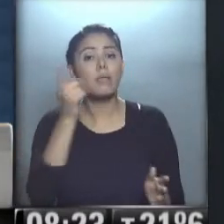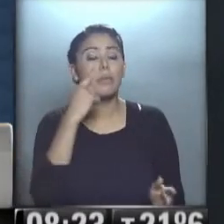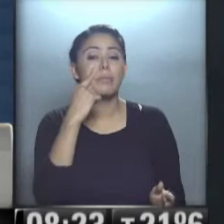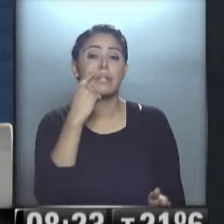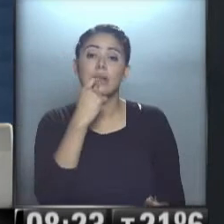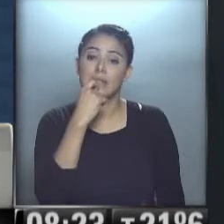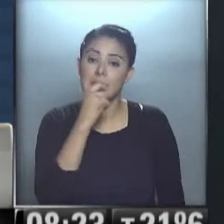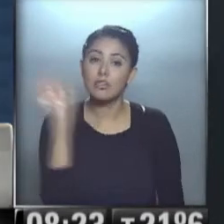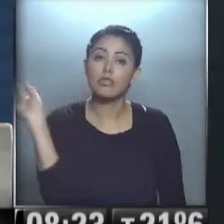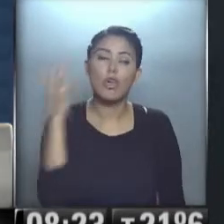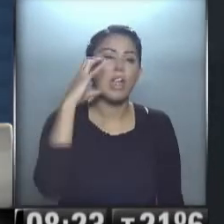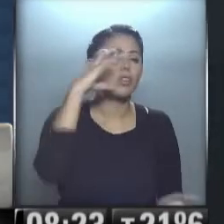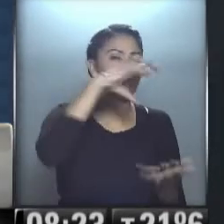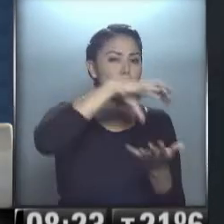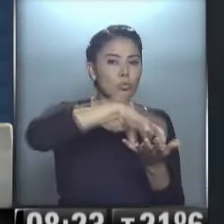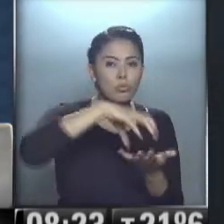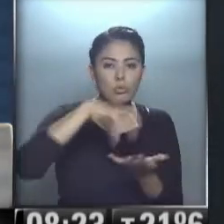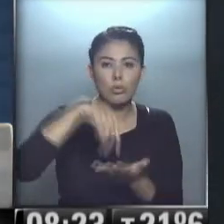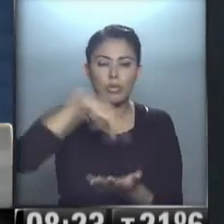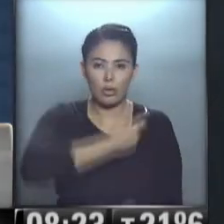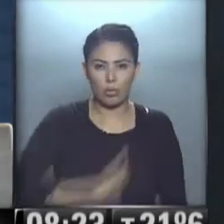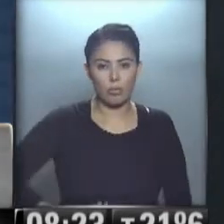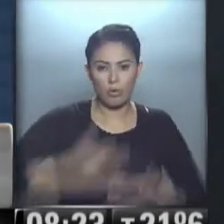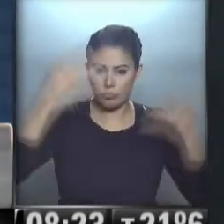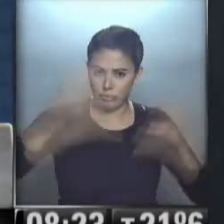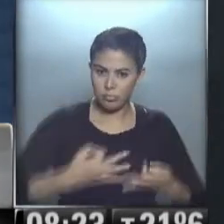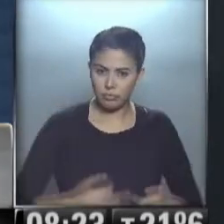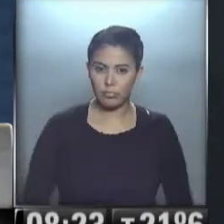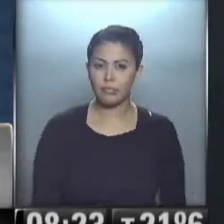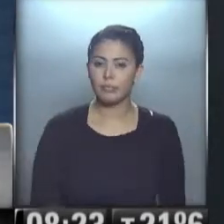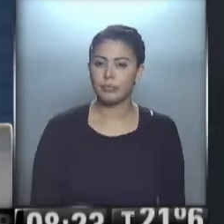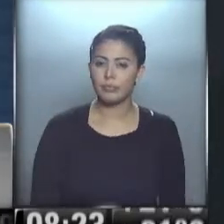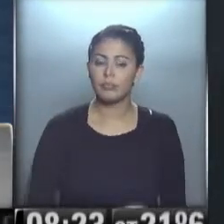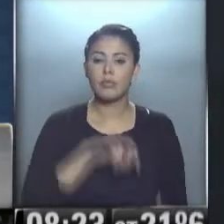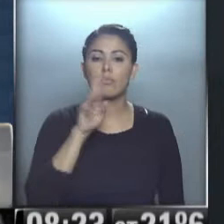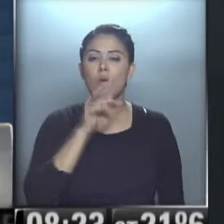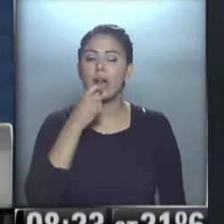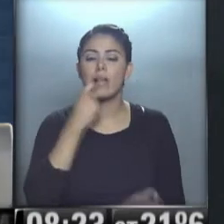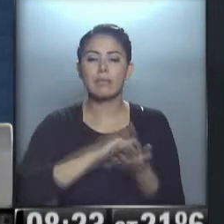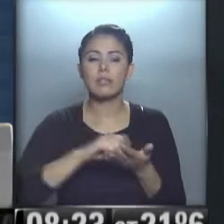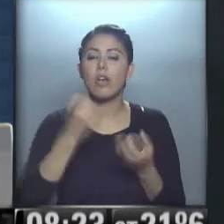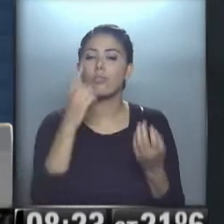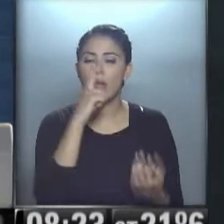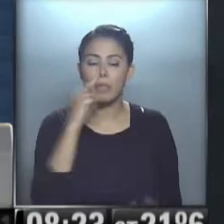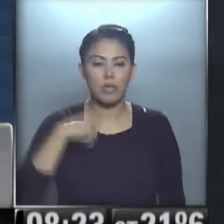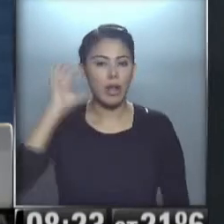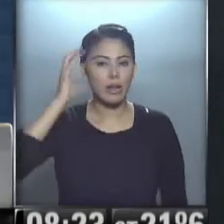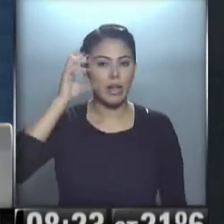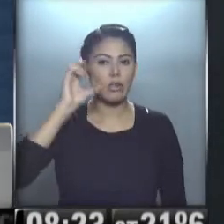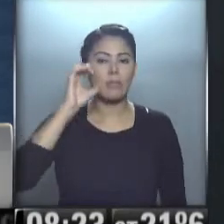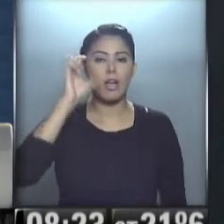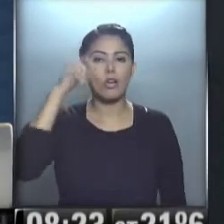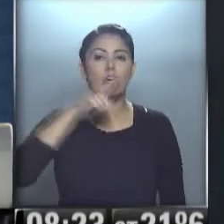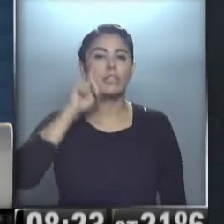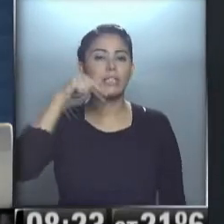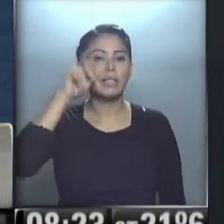y en cuanto las instituciones del sistema republicano funcionan adecuadamente. Buen día, soy Marcela Ojeda de Radio Continental. Dijo usted